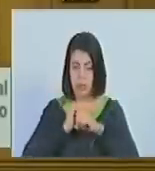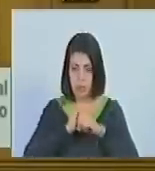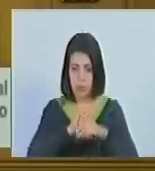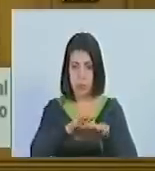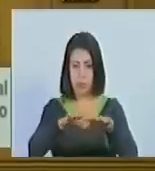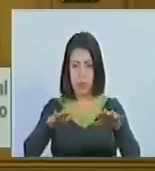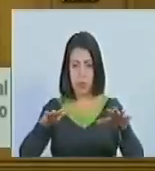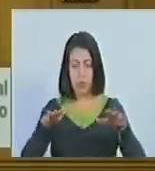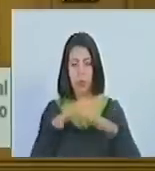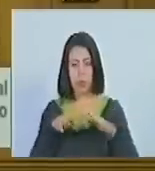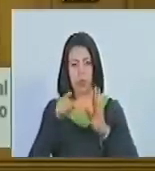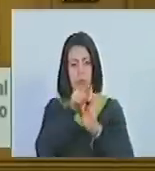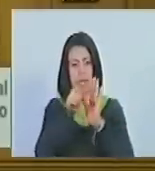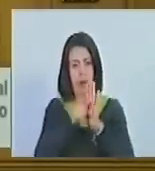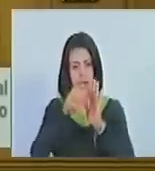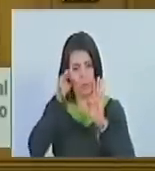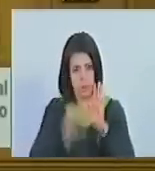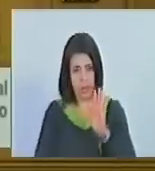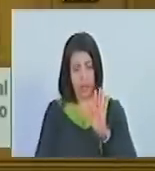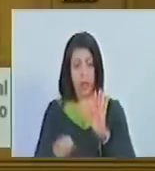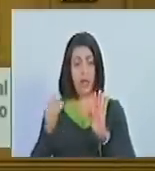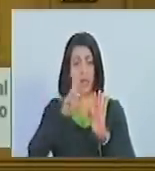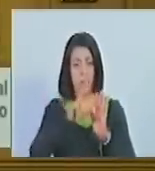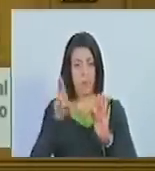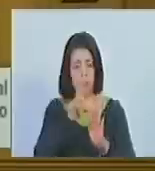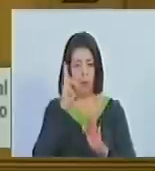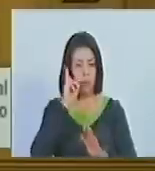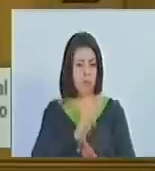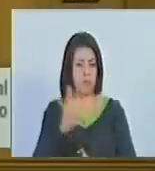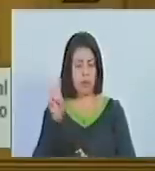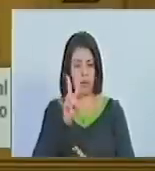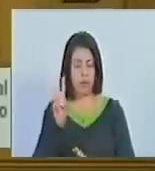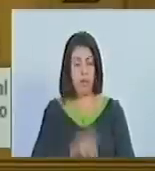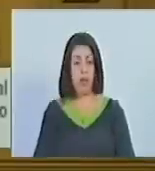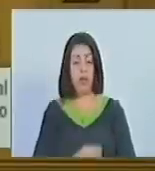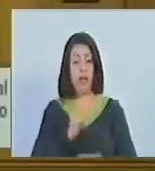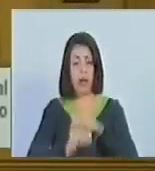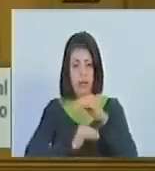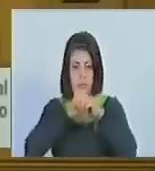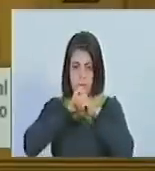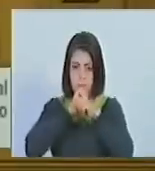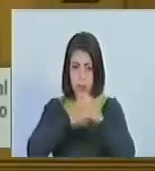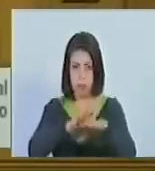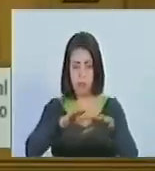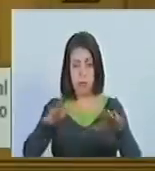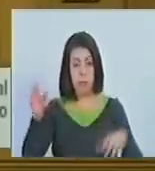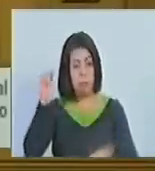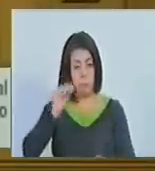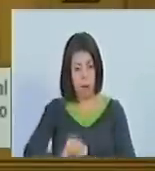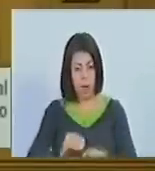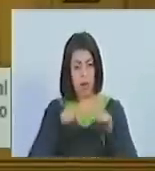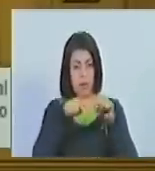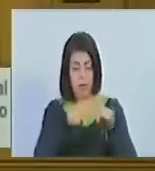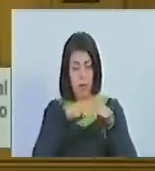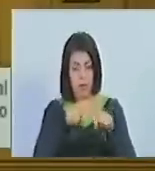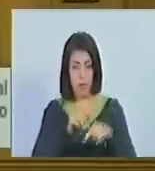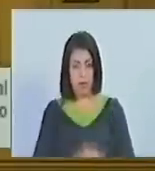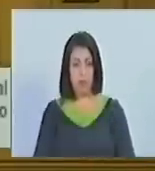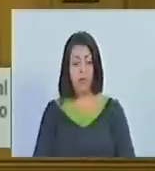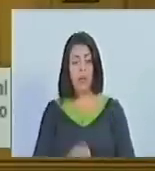acuerdo en la Gaceta Oficial de la República Bolivariana de Venezuela y dar máxima difusión del mismo